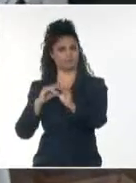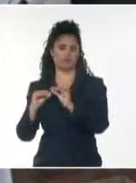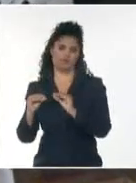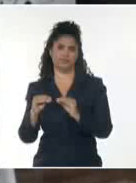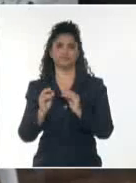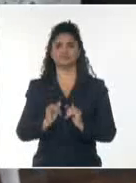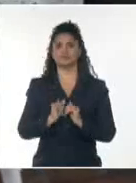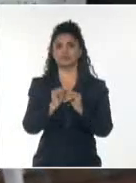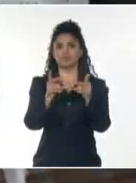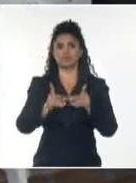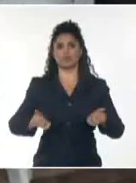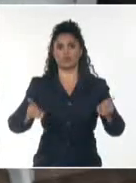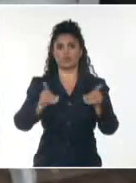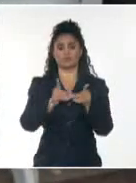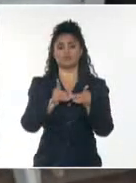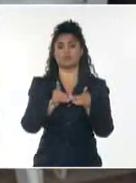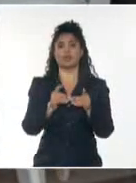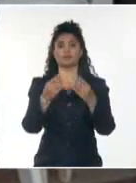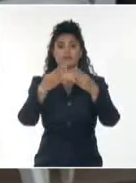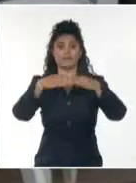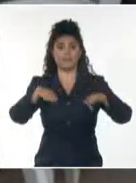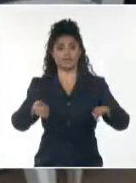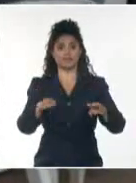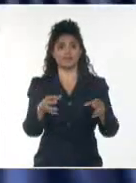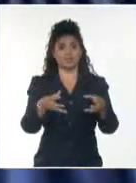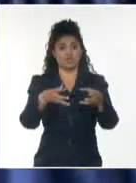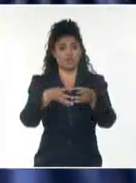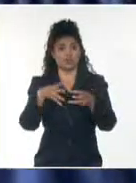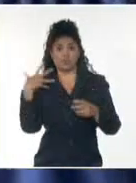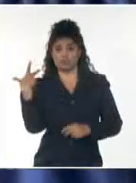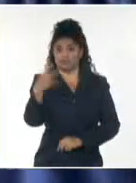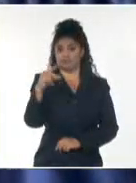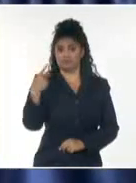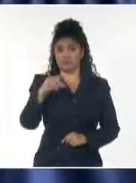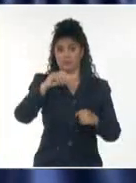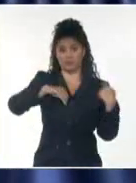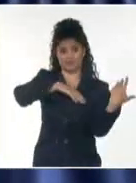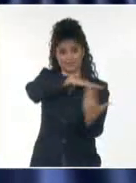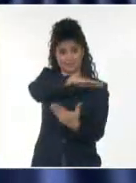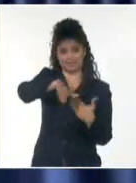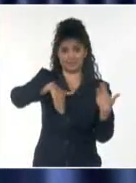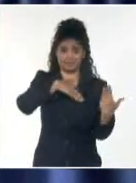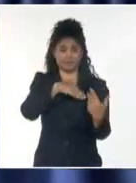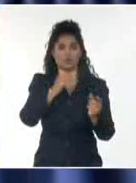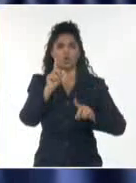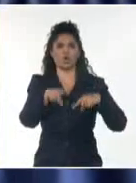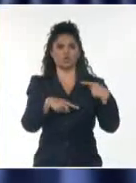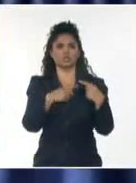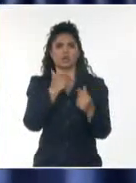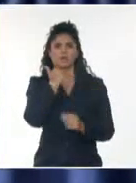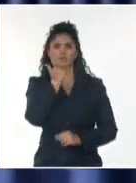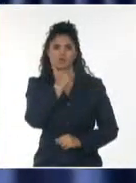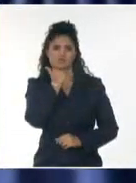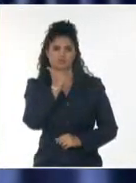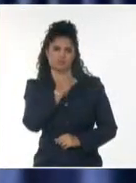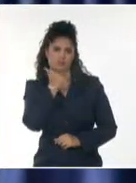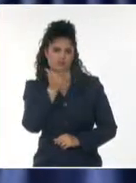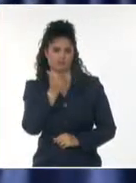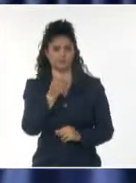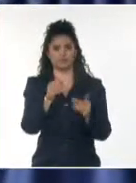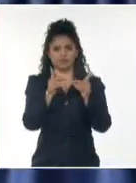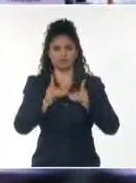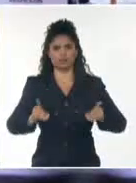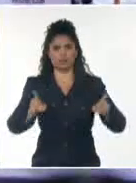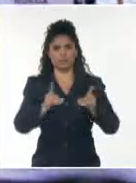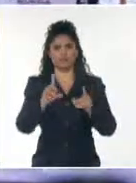oficina de la consejería comisionada de paz el grupo agresivo ha protagonizado ataques a estaciones de policía y a objetivos militares en el departamento del